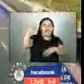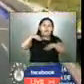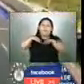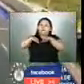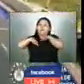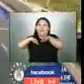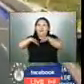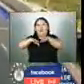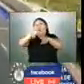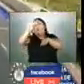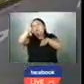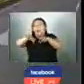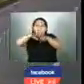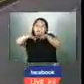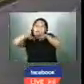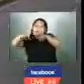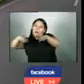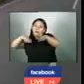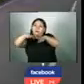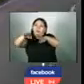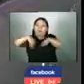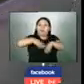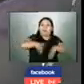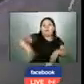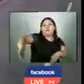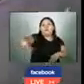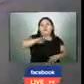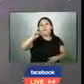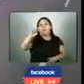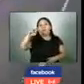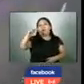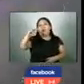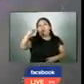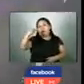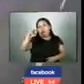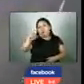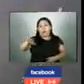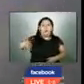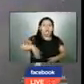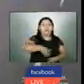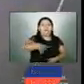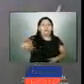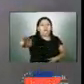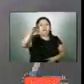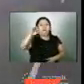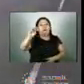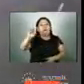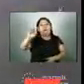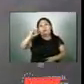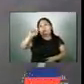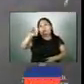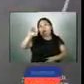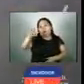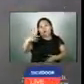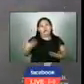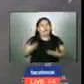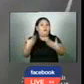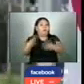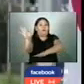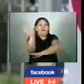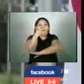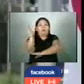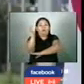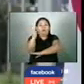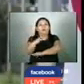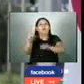de la carretera panamericana desde el desvío de Moncagua hasta el inicio del bypass en Obrajuelo y ha recibido el apoyo de la Embajada de Japón.